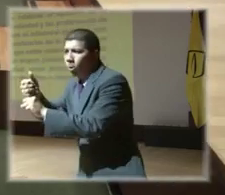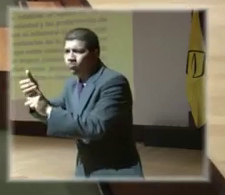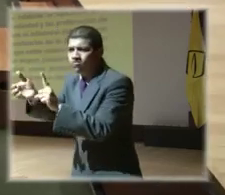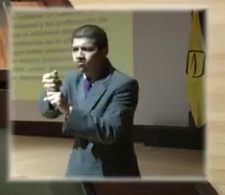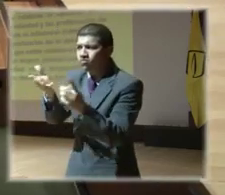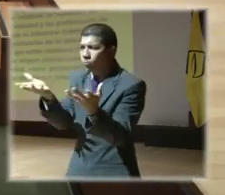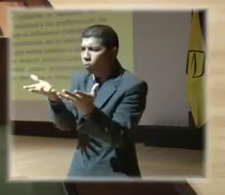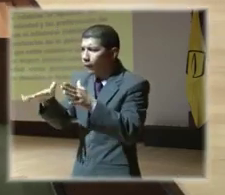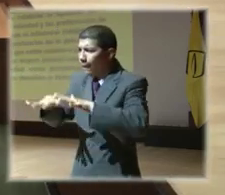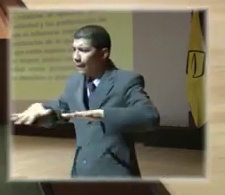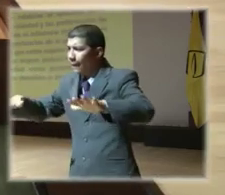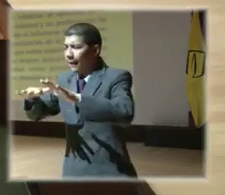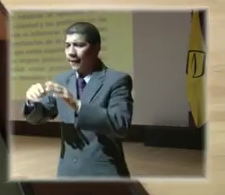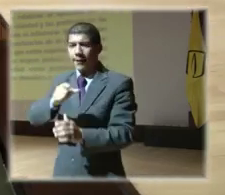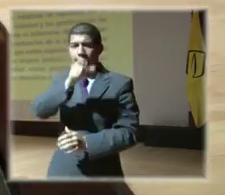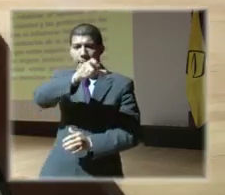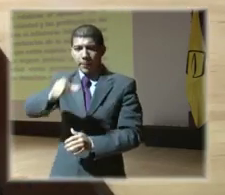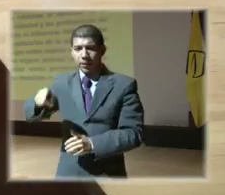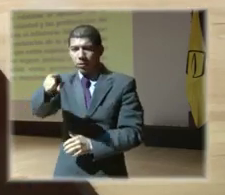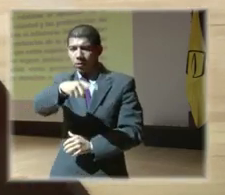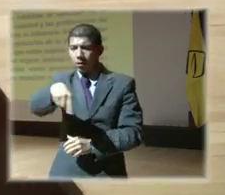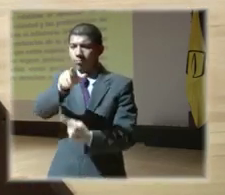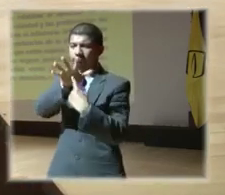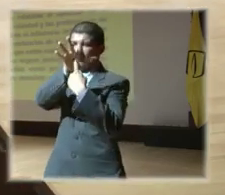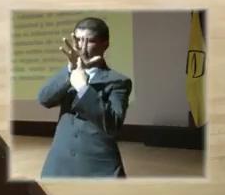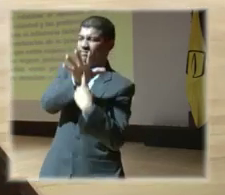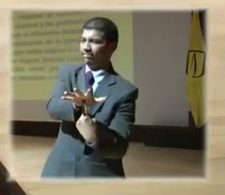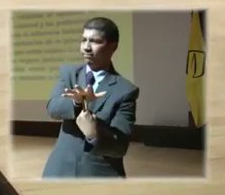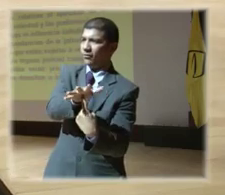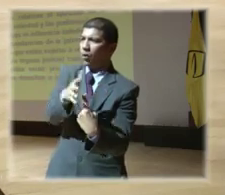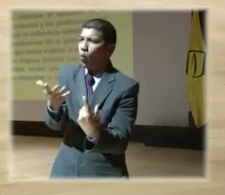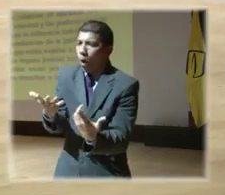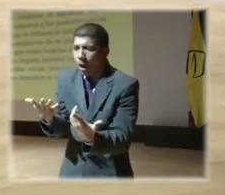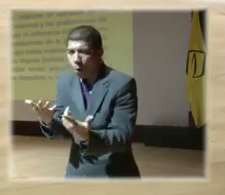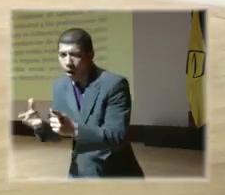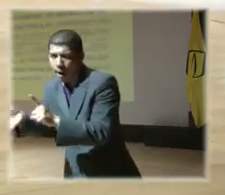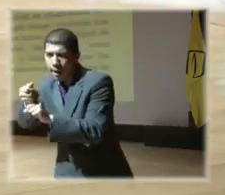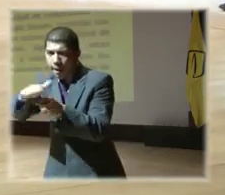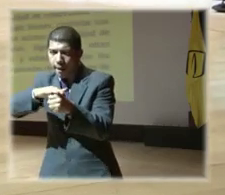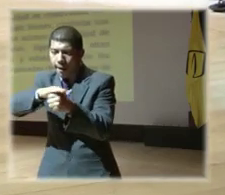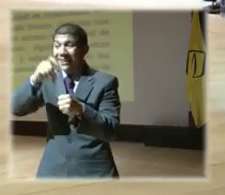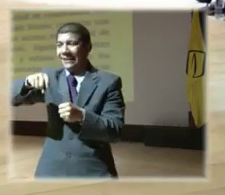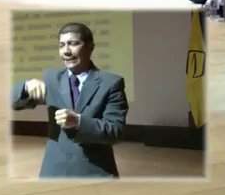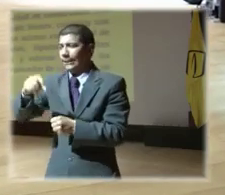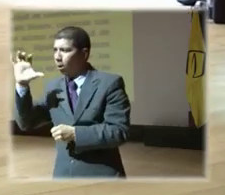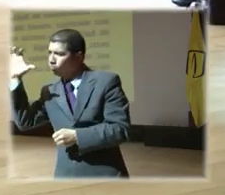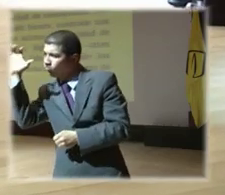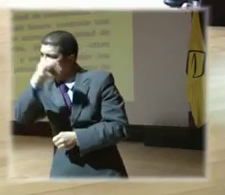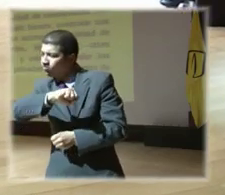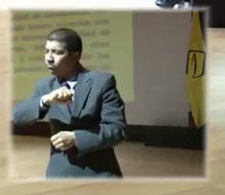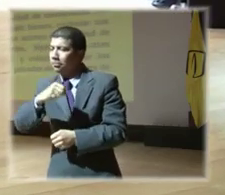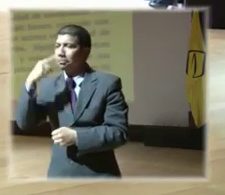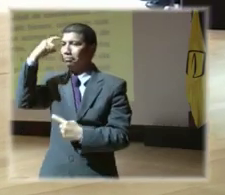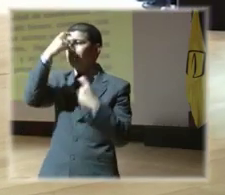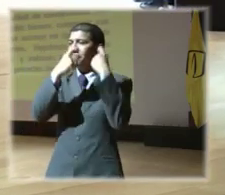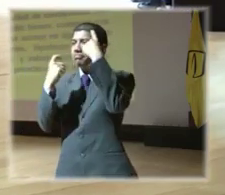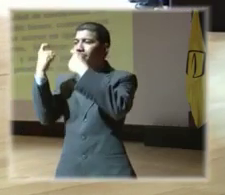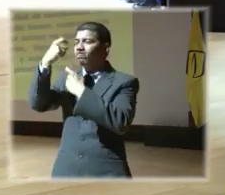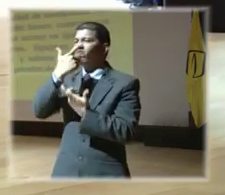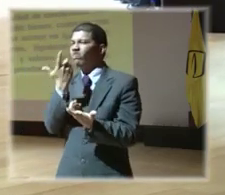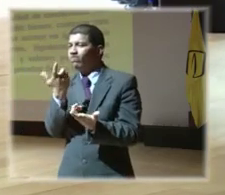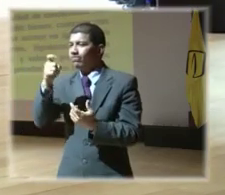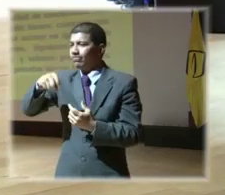cuales se está anulando a la persona, se le está negando su capacidad para ejercer libremente cualquier derecho y pensar de repente en